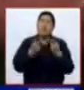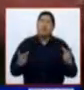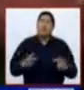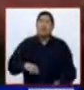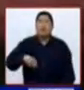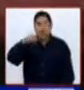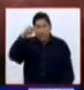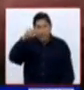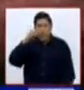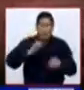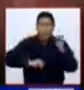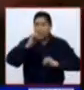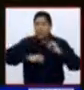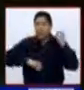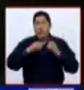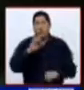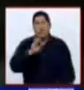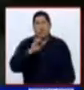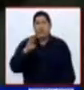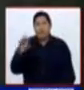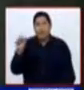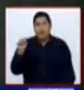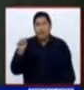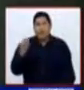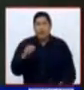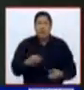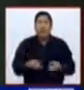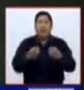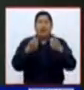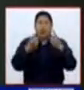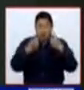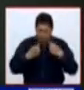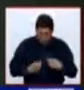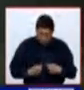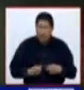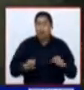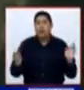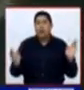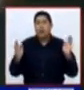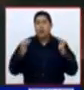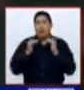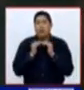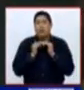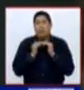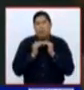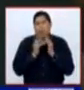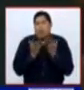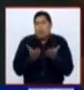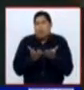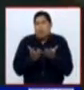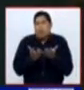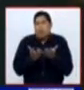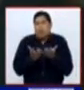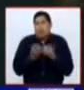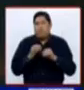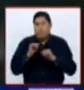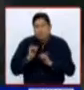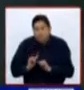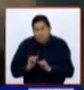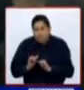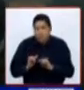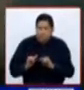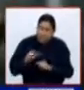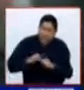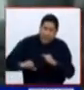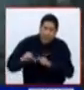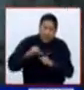Norte, de Potosí, de Oruro, Cochabamba, del área rural, y lleguen hasta La Paz para poder, ¿qué te digo?, apostarse en alrededores de